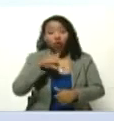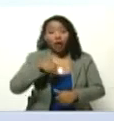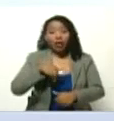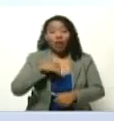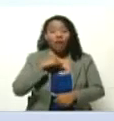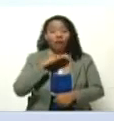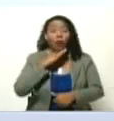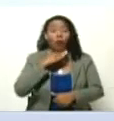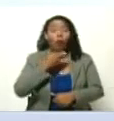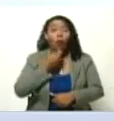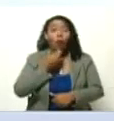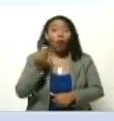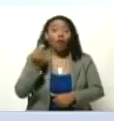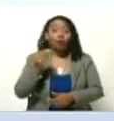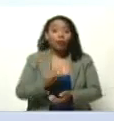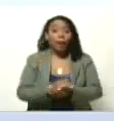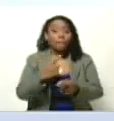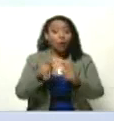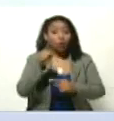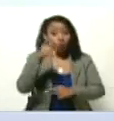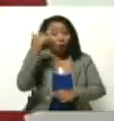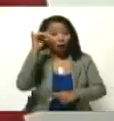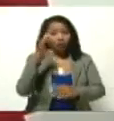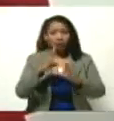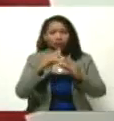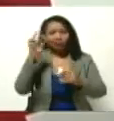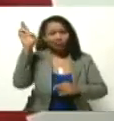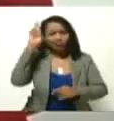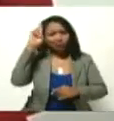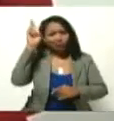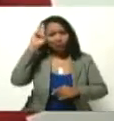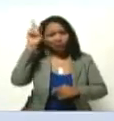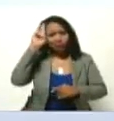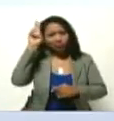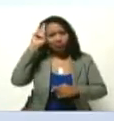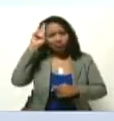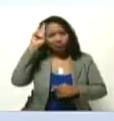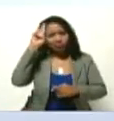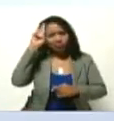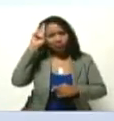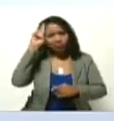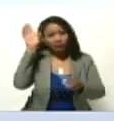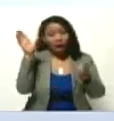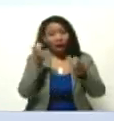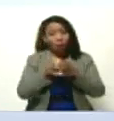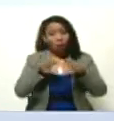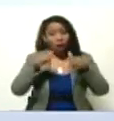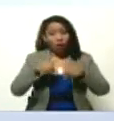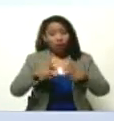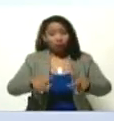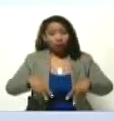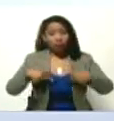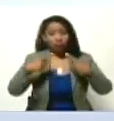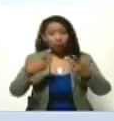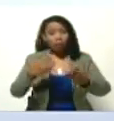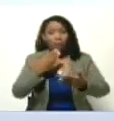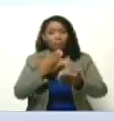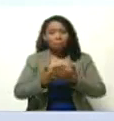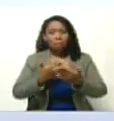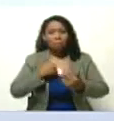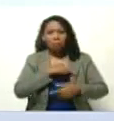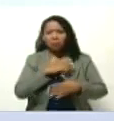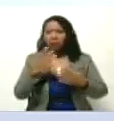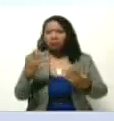jóvenes. Pero tú tienes toda la razón. El partido, estas renovaciones nos permiten a